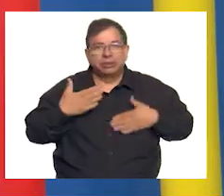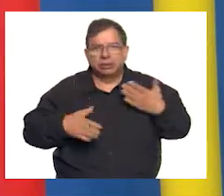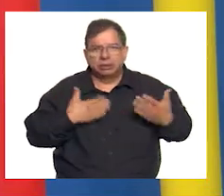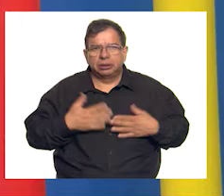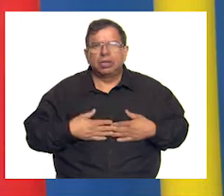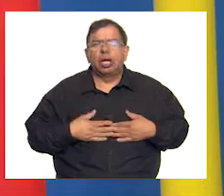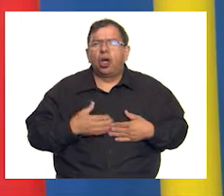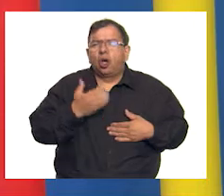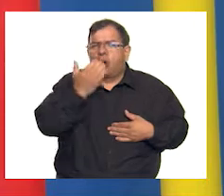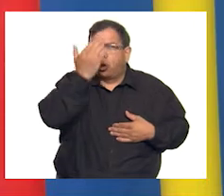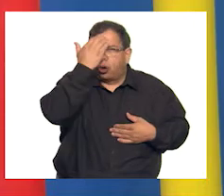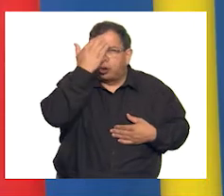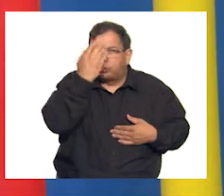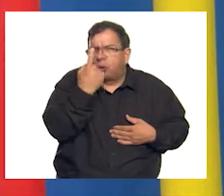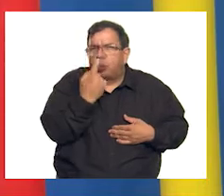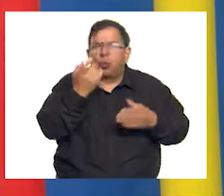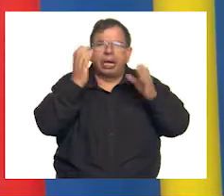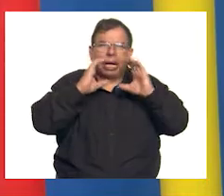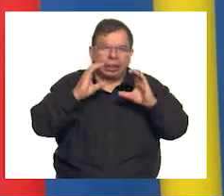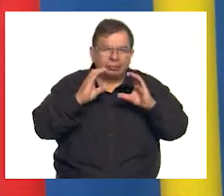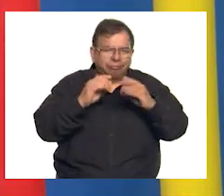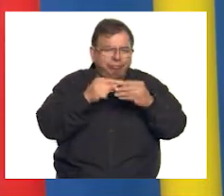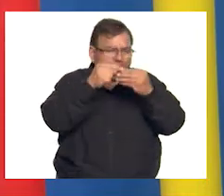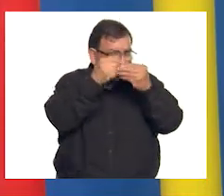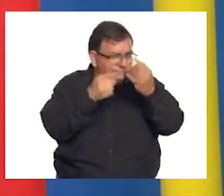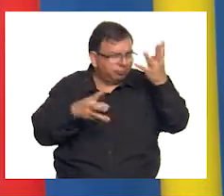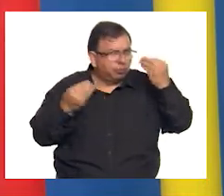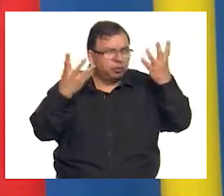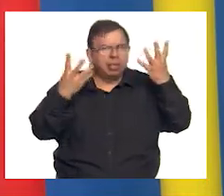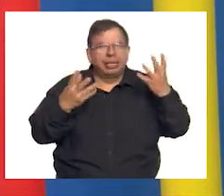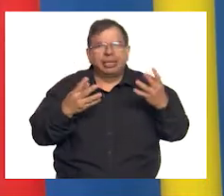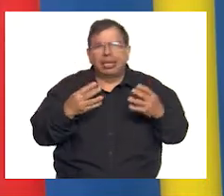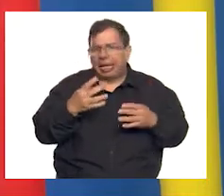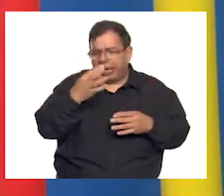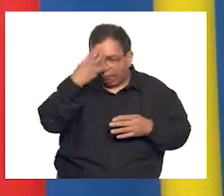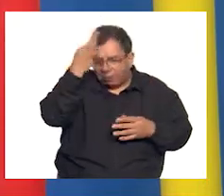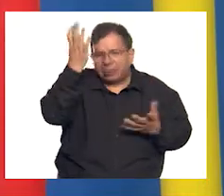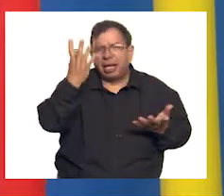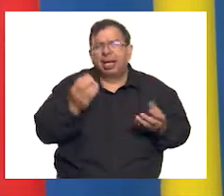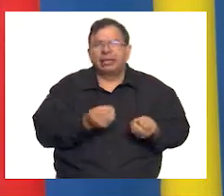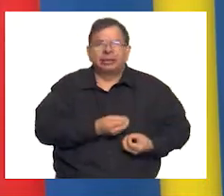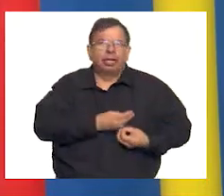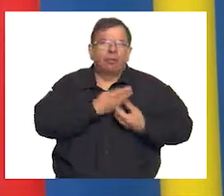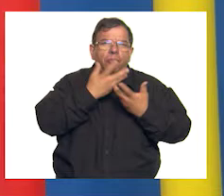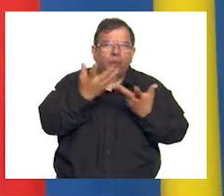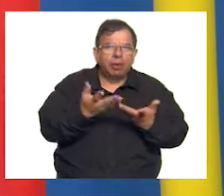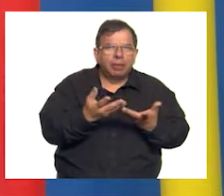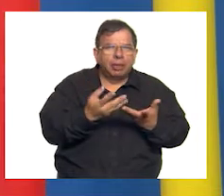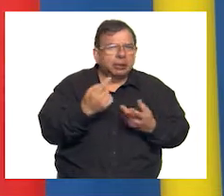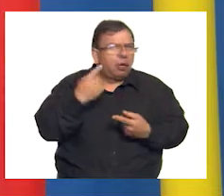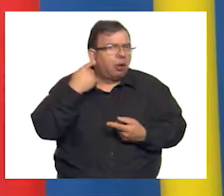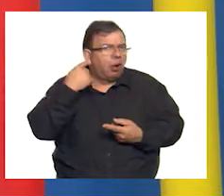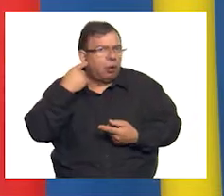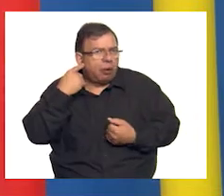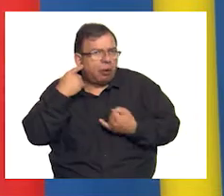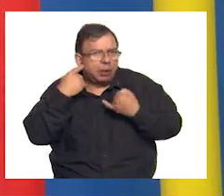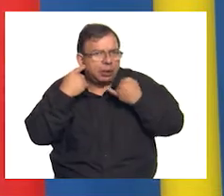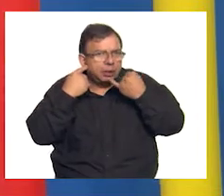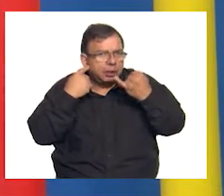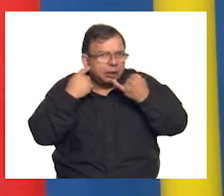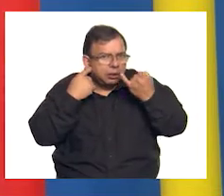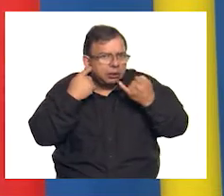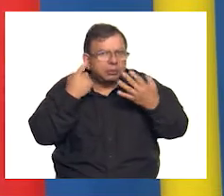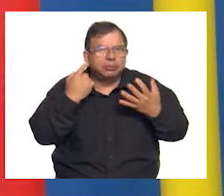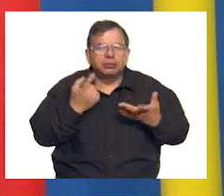solo conocimos una canción, sino muchas, y adivinanzas y poemas, y pudimos escuchar cómo suenan en diferentes lenguas y